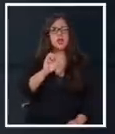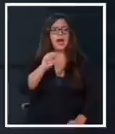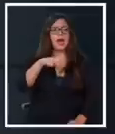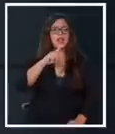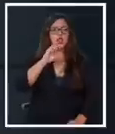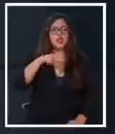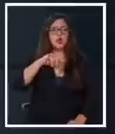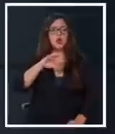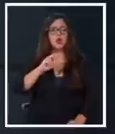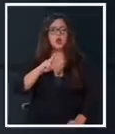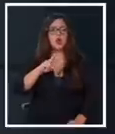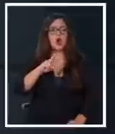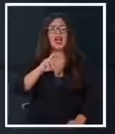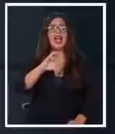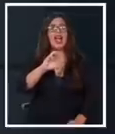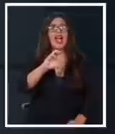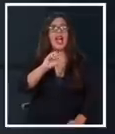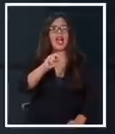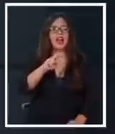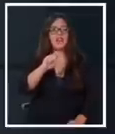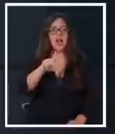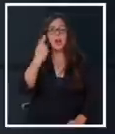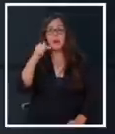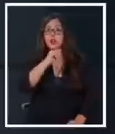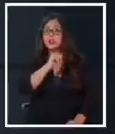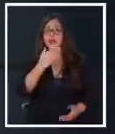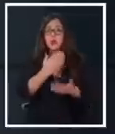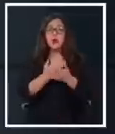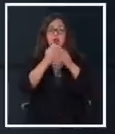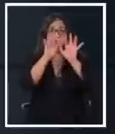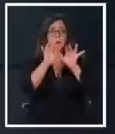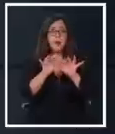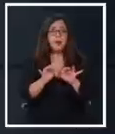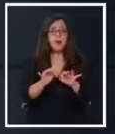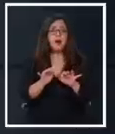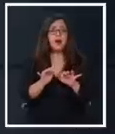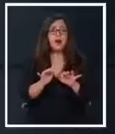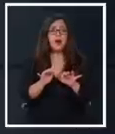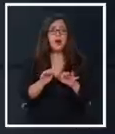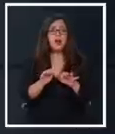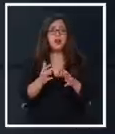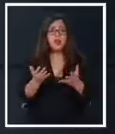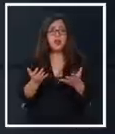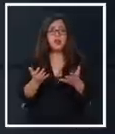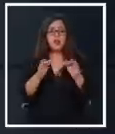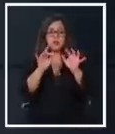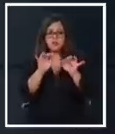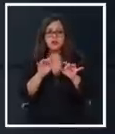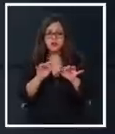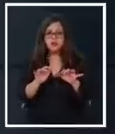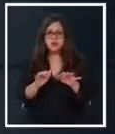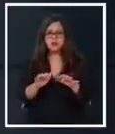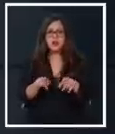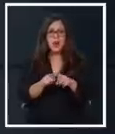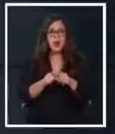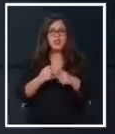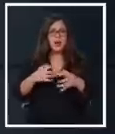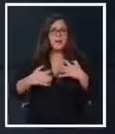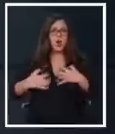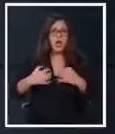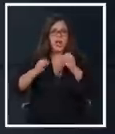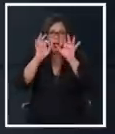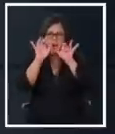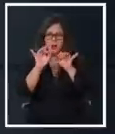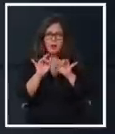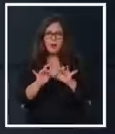y siempre cuando se escribe al calor de los problemas se